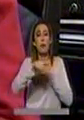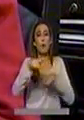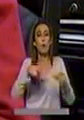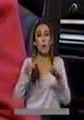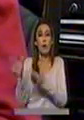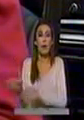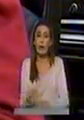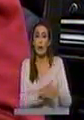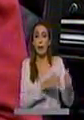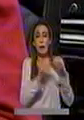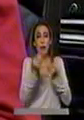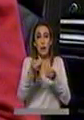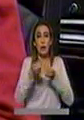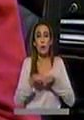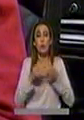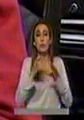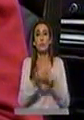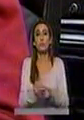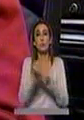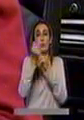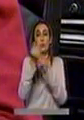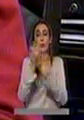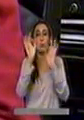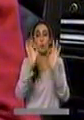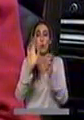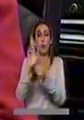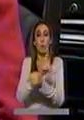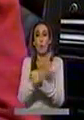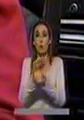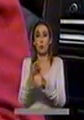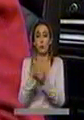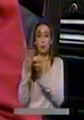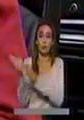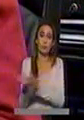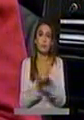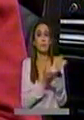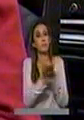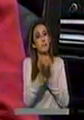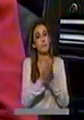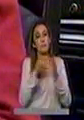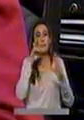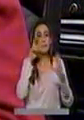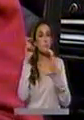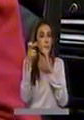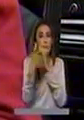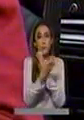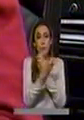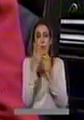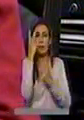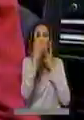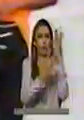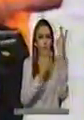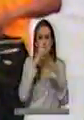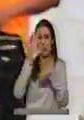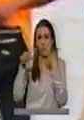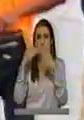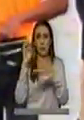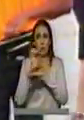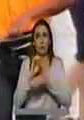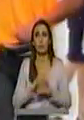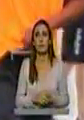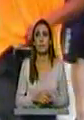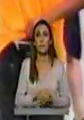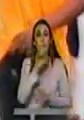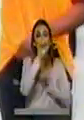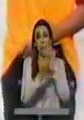que va a traer sus recursos para usar servicios de operación turística y recorrer el país. La preferencia de